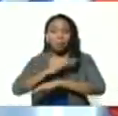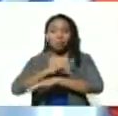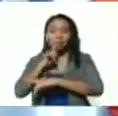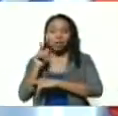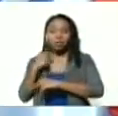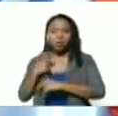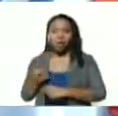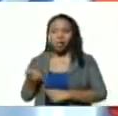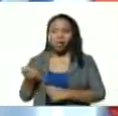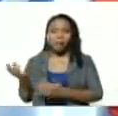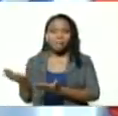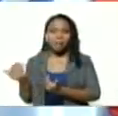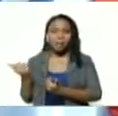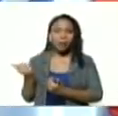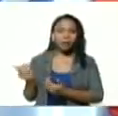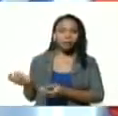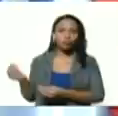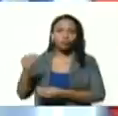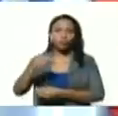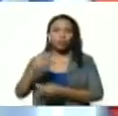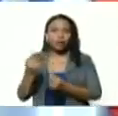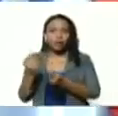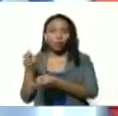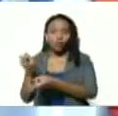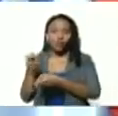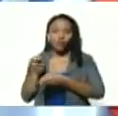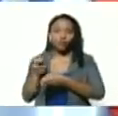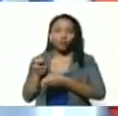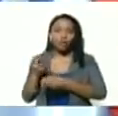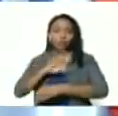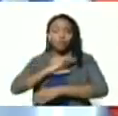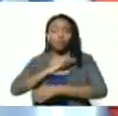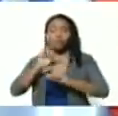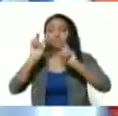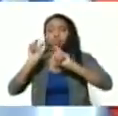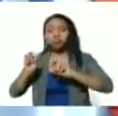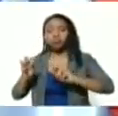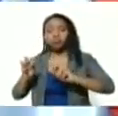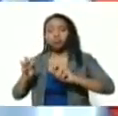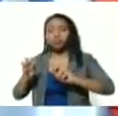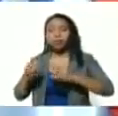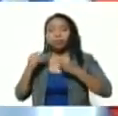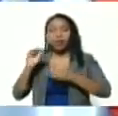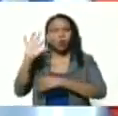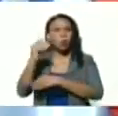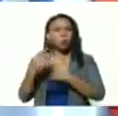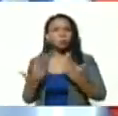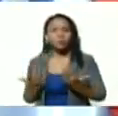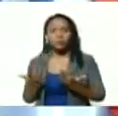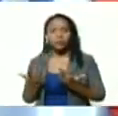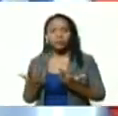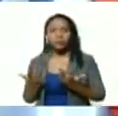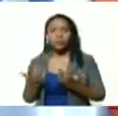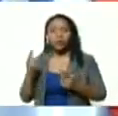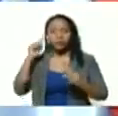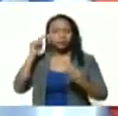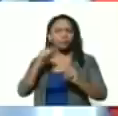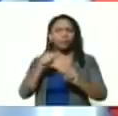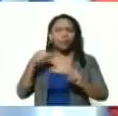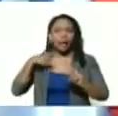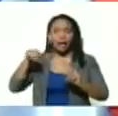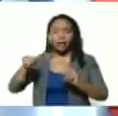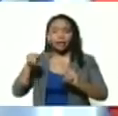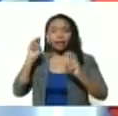La manipulación, repito, de la propia investigación para lograr un objetivo que en este